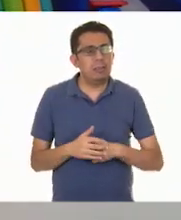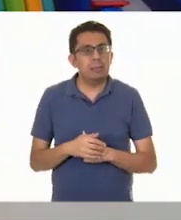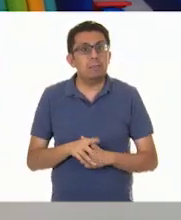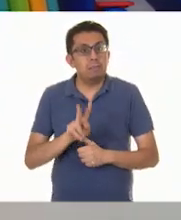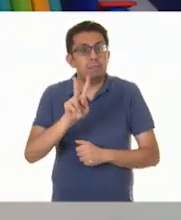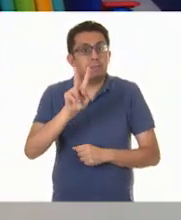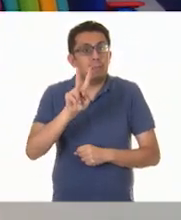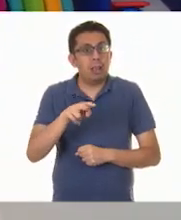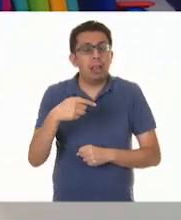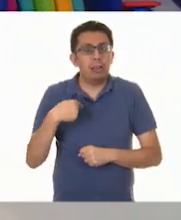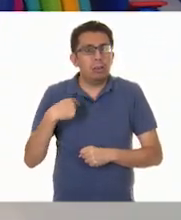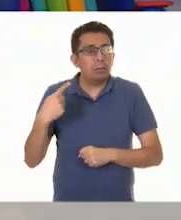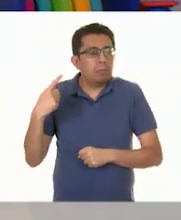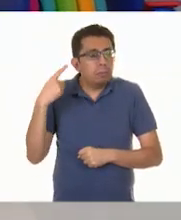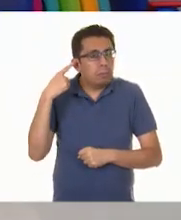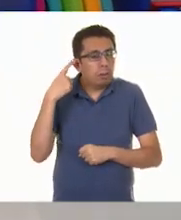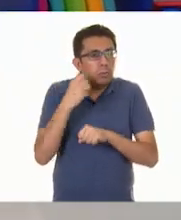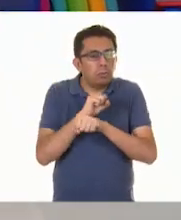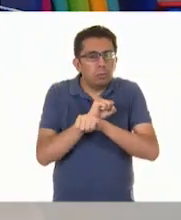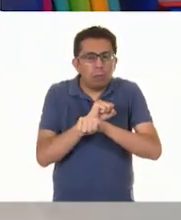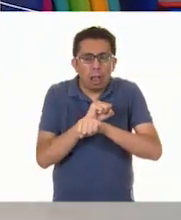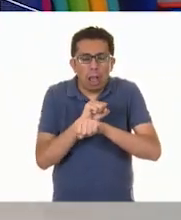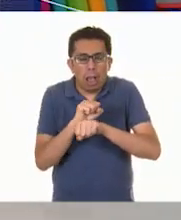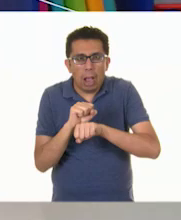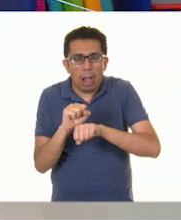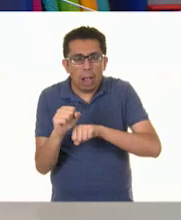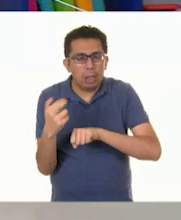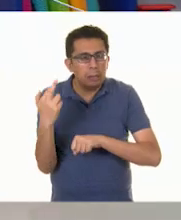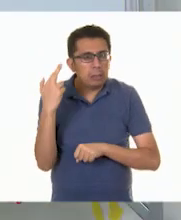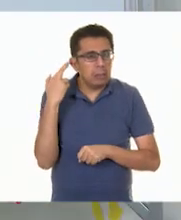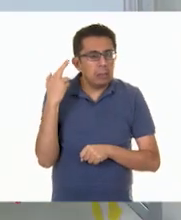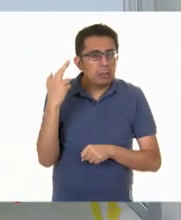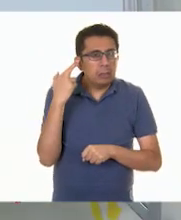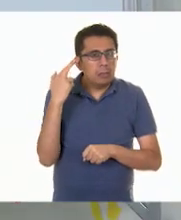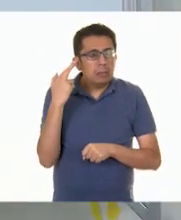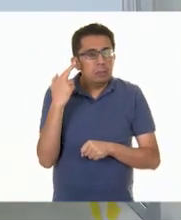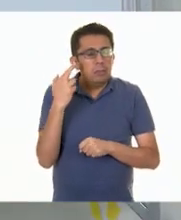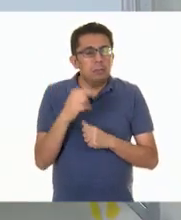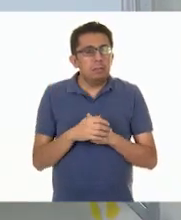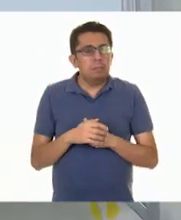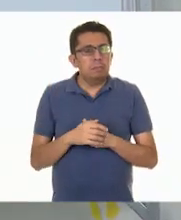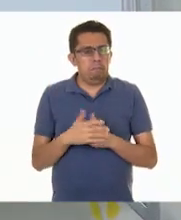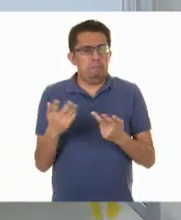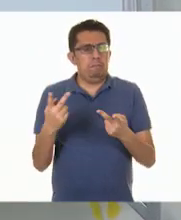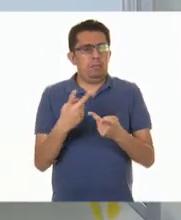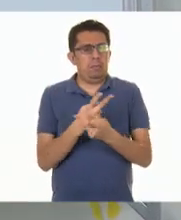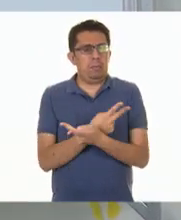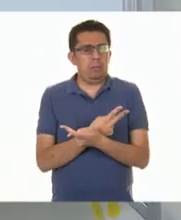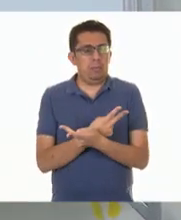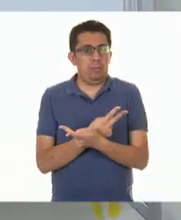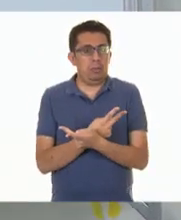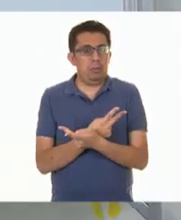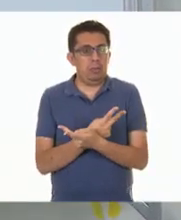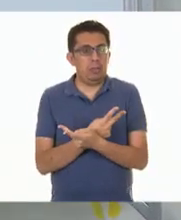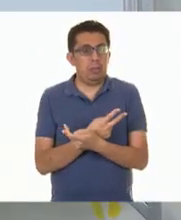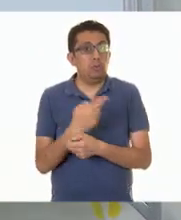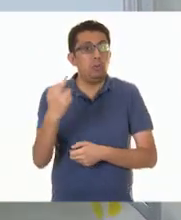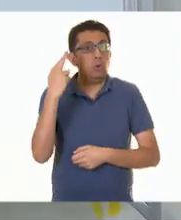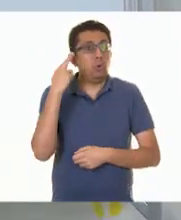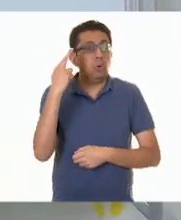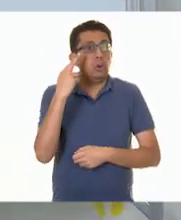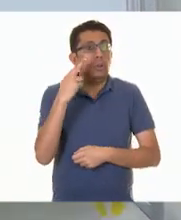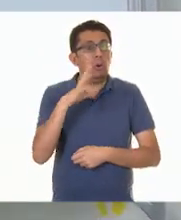Ezequiel. Yo también te escucho muy bajito. Pero, ¿qué pasa? Estábamos viendo que el sonido viaja por un medio, es